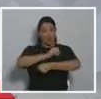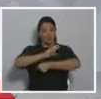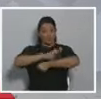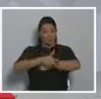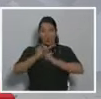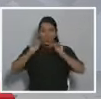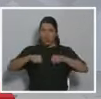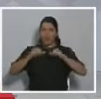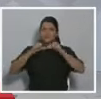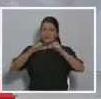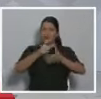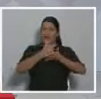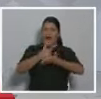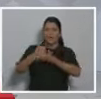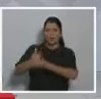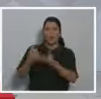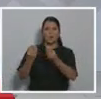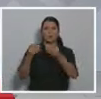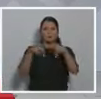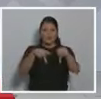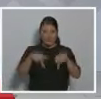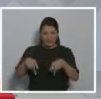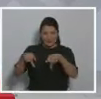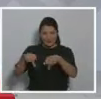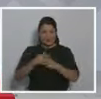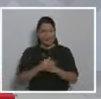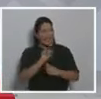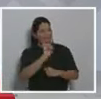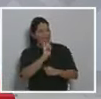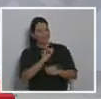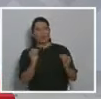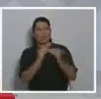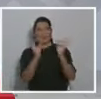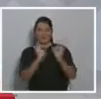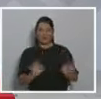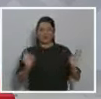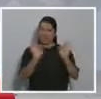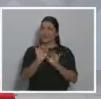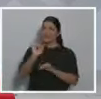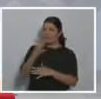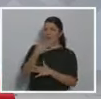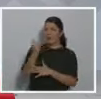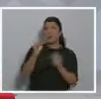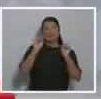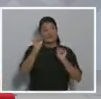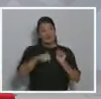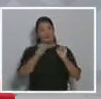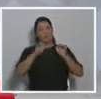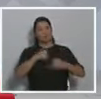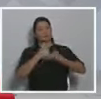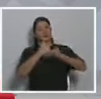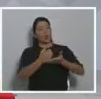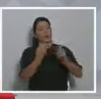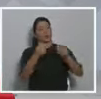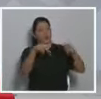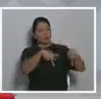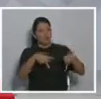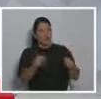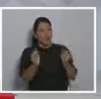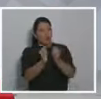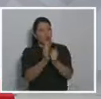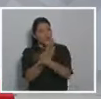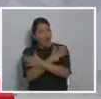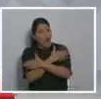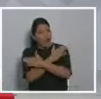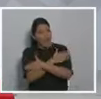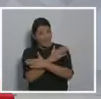siga ayudando a tanta gente que ayuda. Eso es lo más importante. Estamos ayudando a mucha gente. Yo con este abrazo rico de